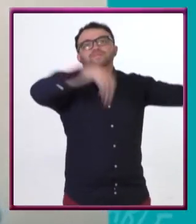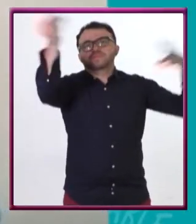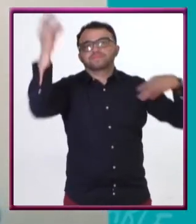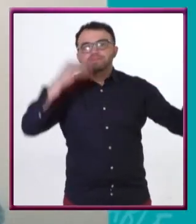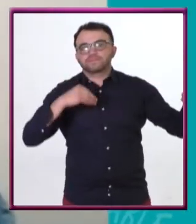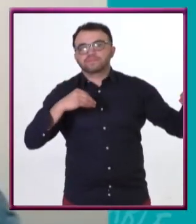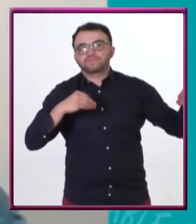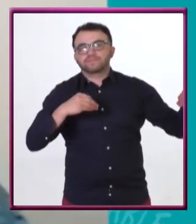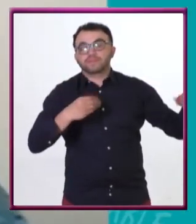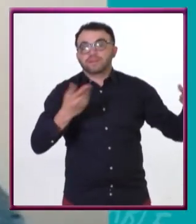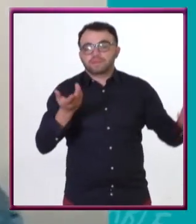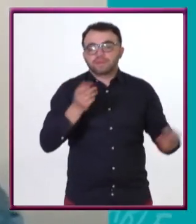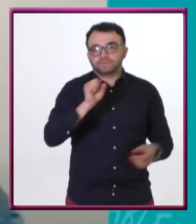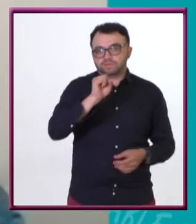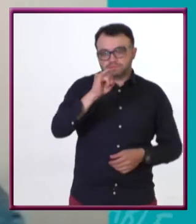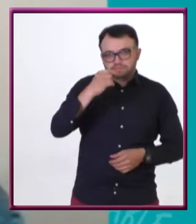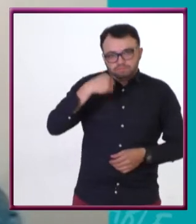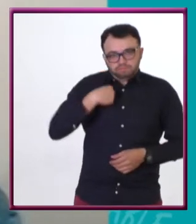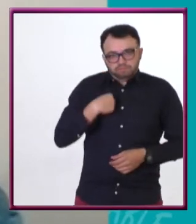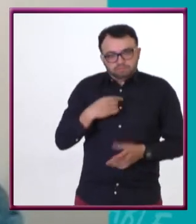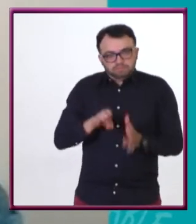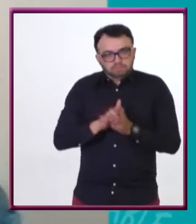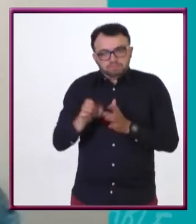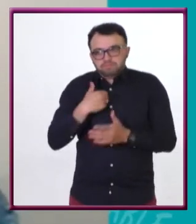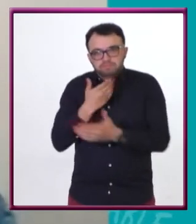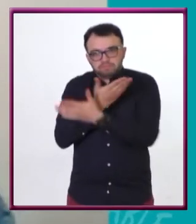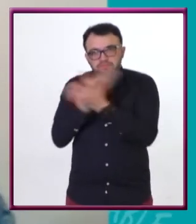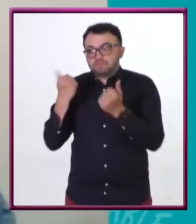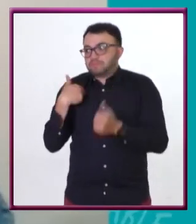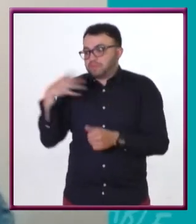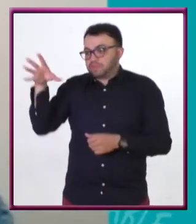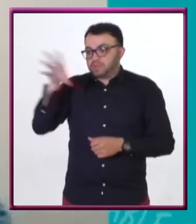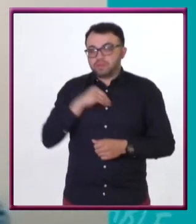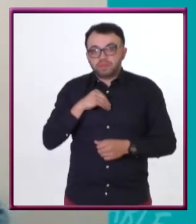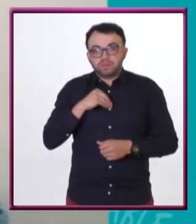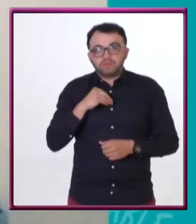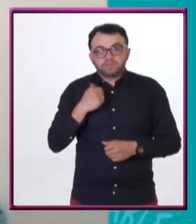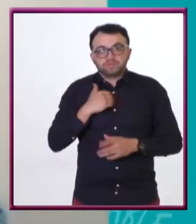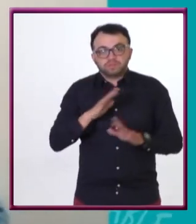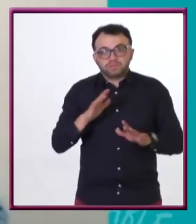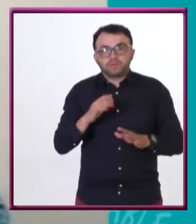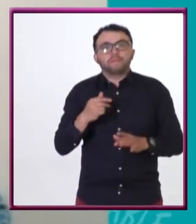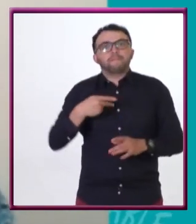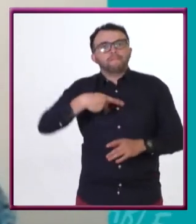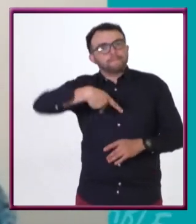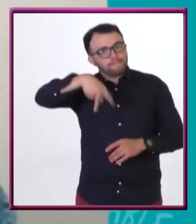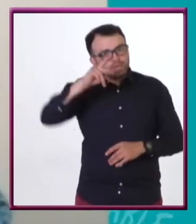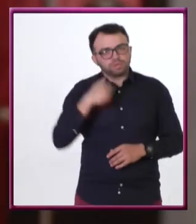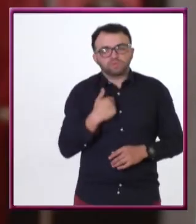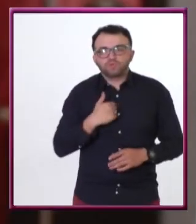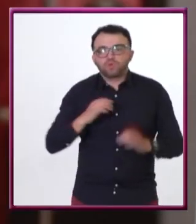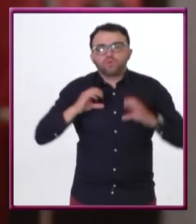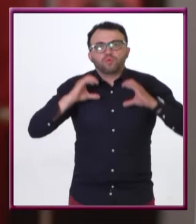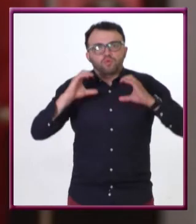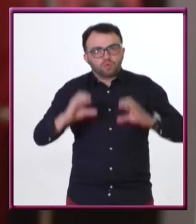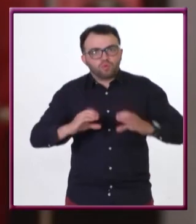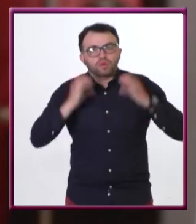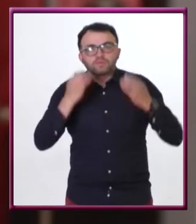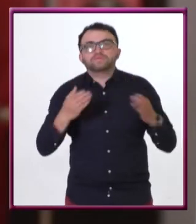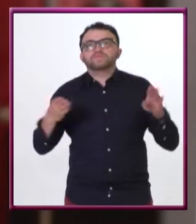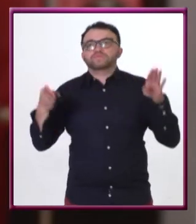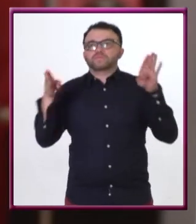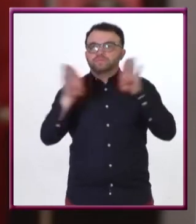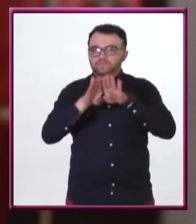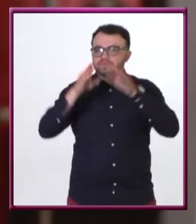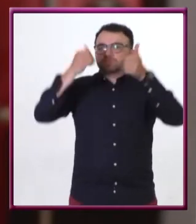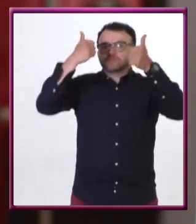tengo el virus, aunque no lo sepa, lo voy a estar contagiando. Entonces, el uso del cubrebocas, la higiene que nos recomienda,